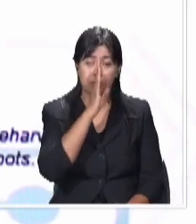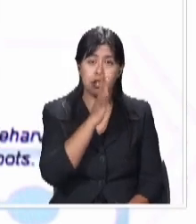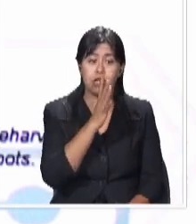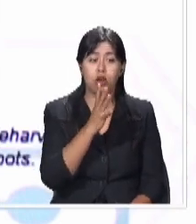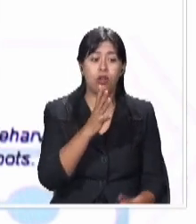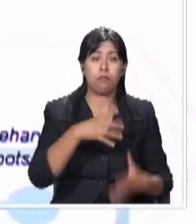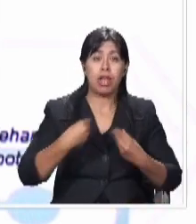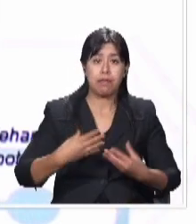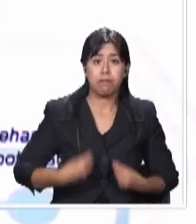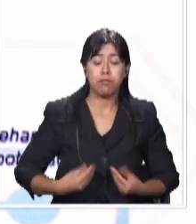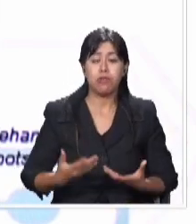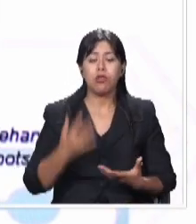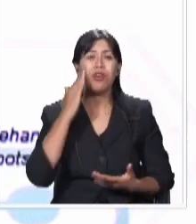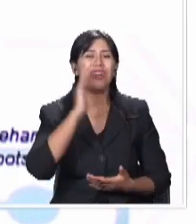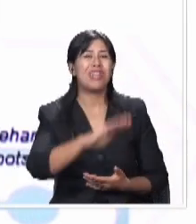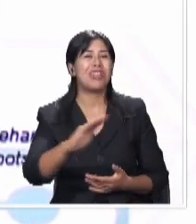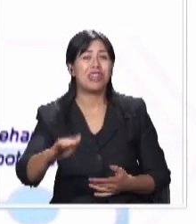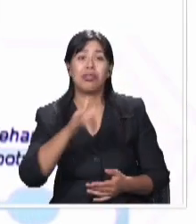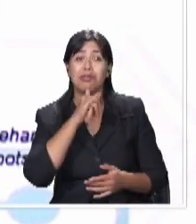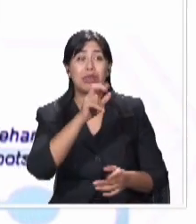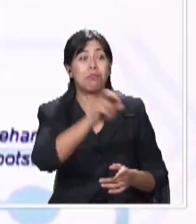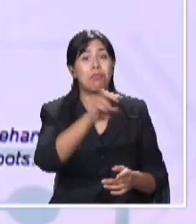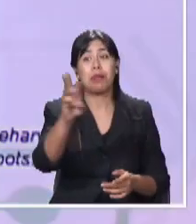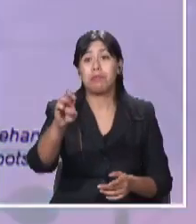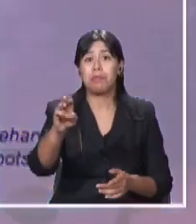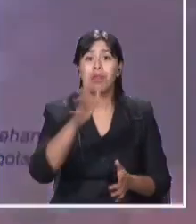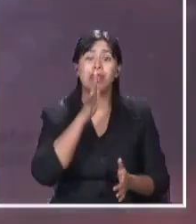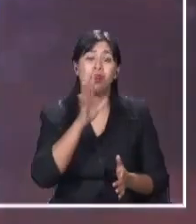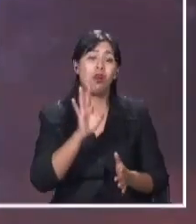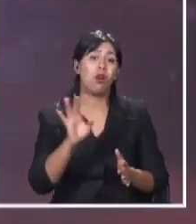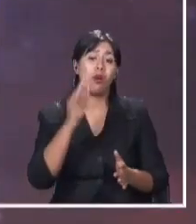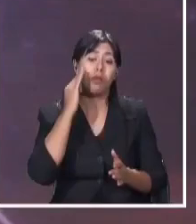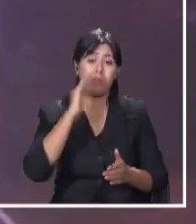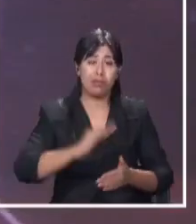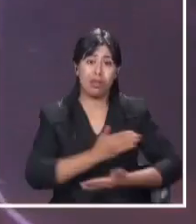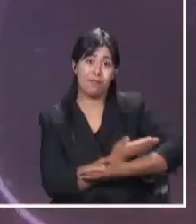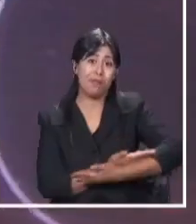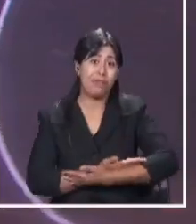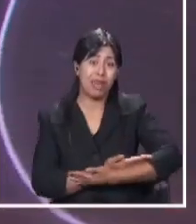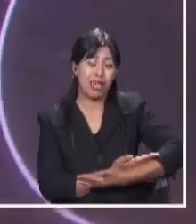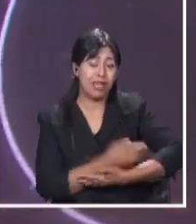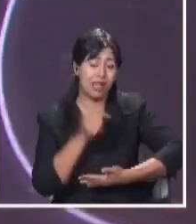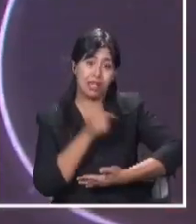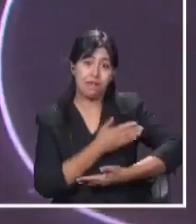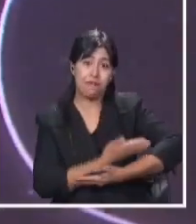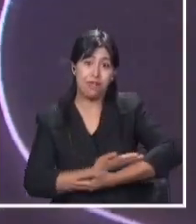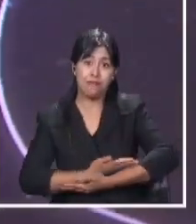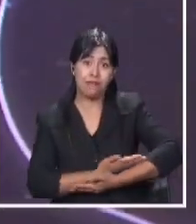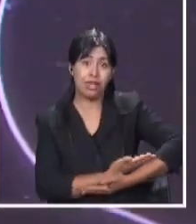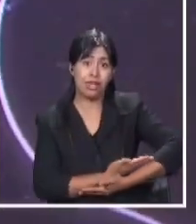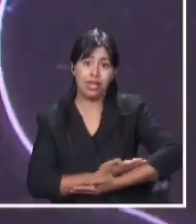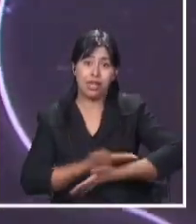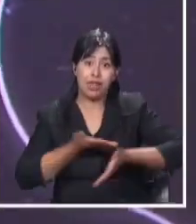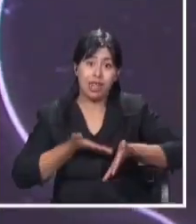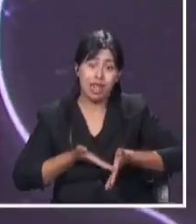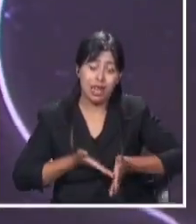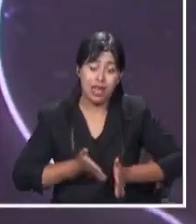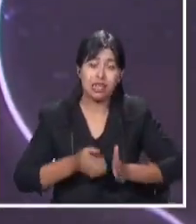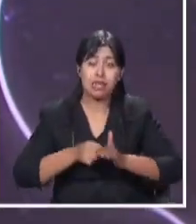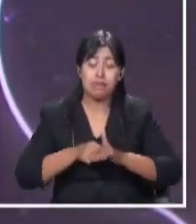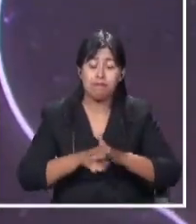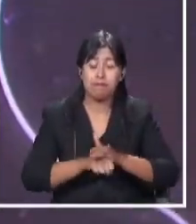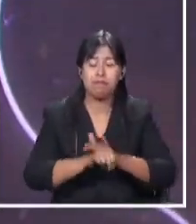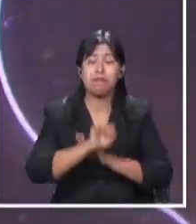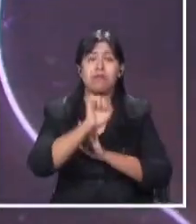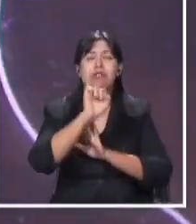al momento, no sé si alguno de ustedes son padres aquí o han tenido alguna interacción con un bebé, el bebé cuando nace empieza primero